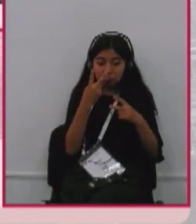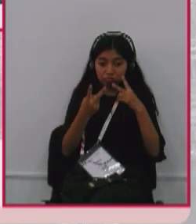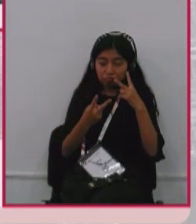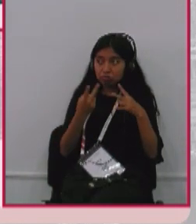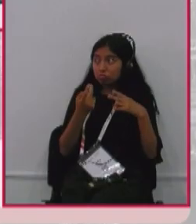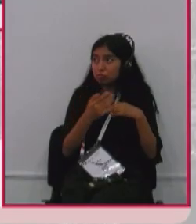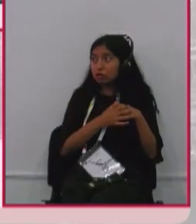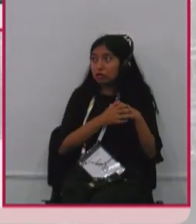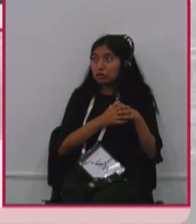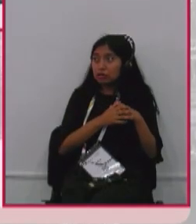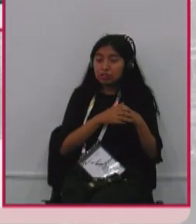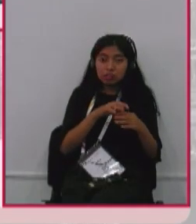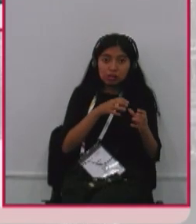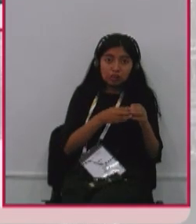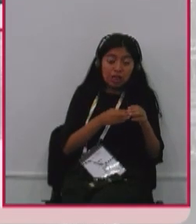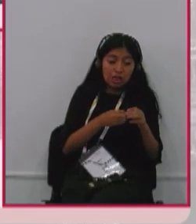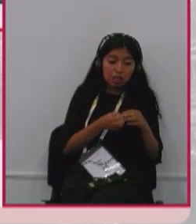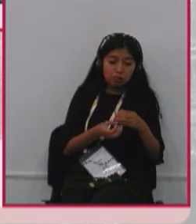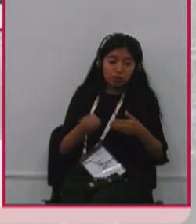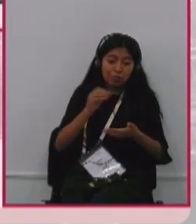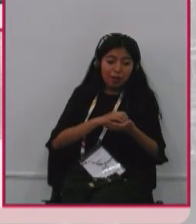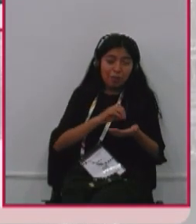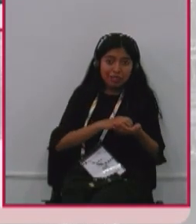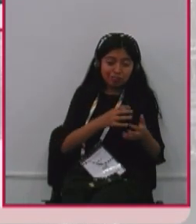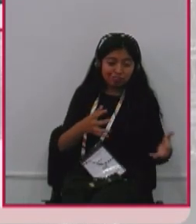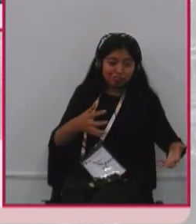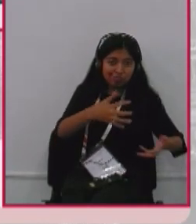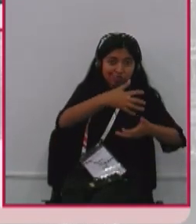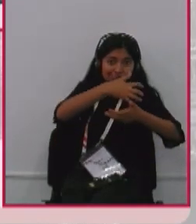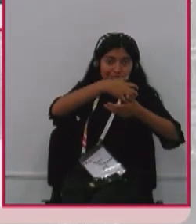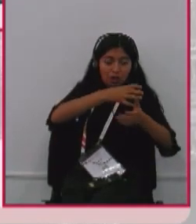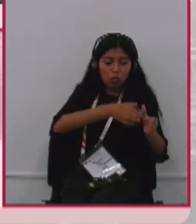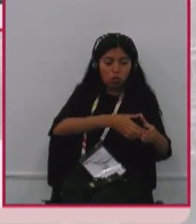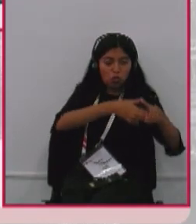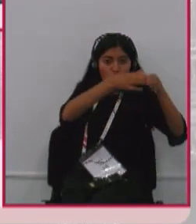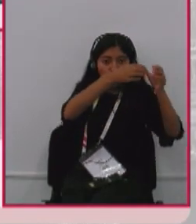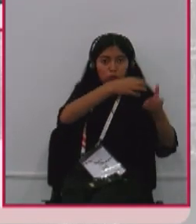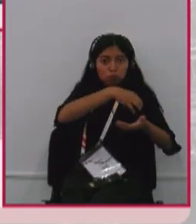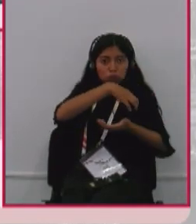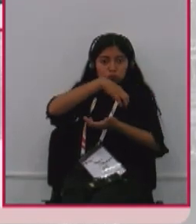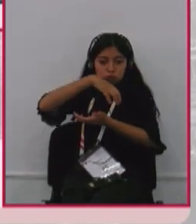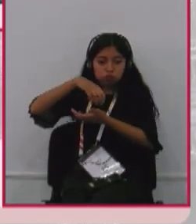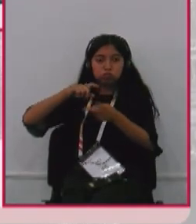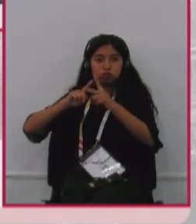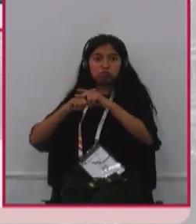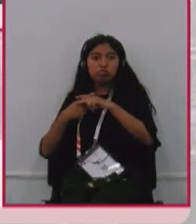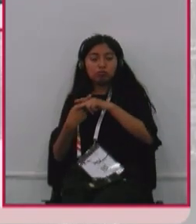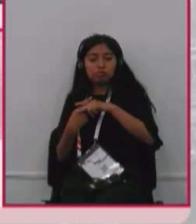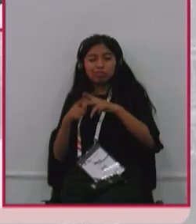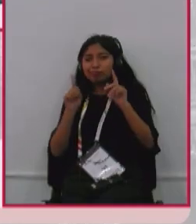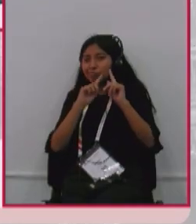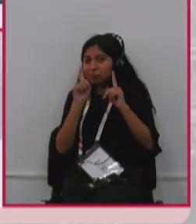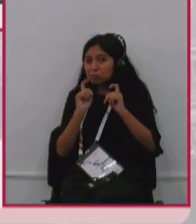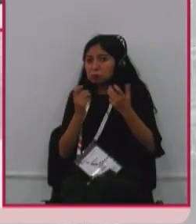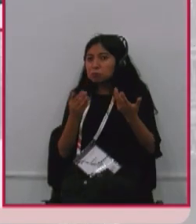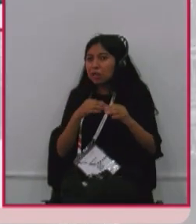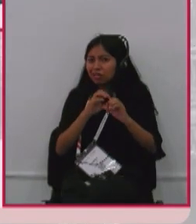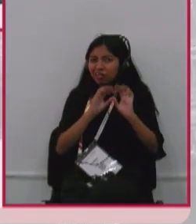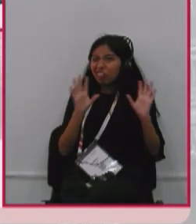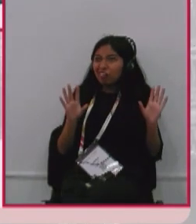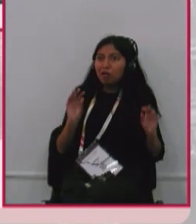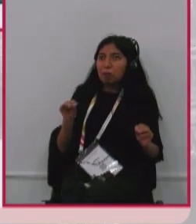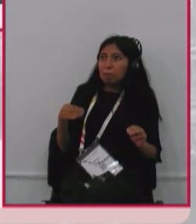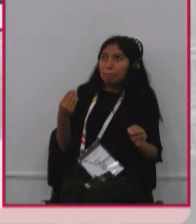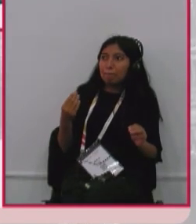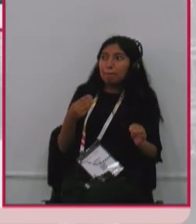de cómo se aumentó la recuperación, y algo muy importante, sacar un concentrado final en una etapa inicial. La pregunta es bien clara: ¿por qué hay